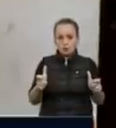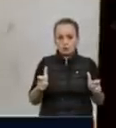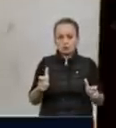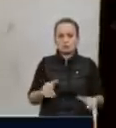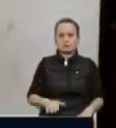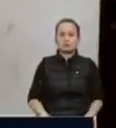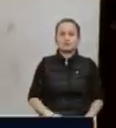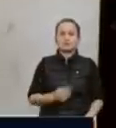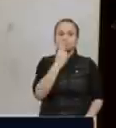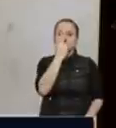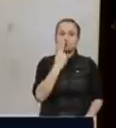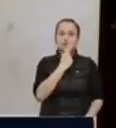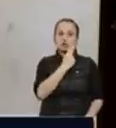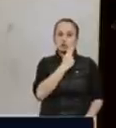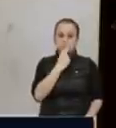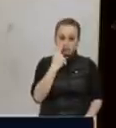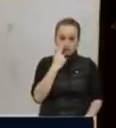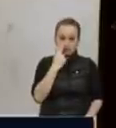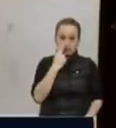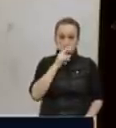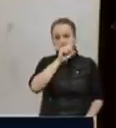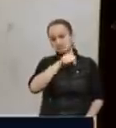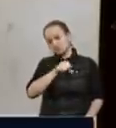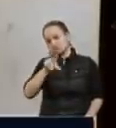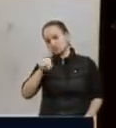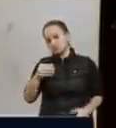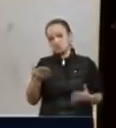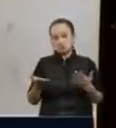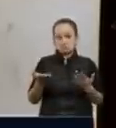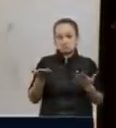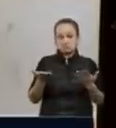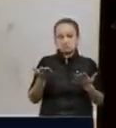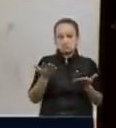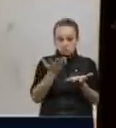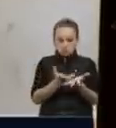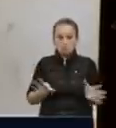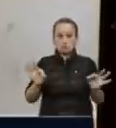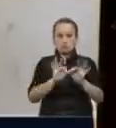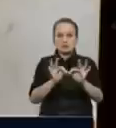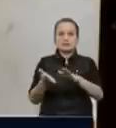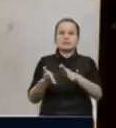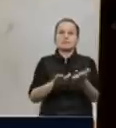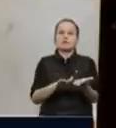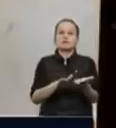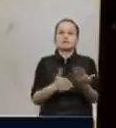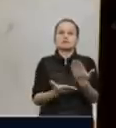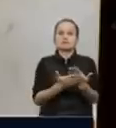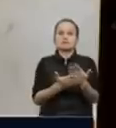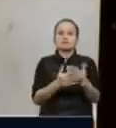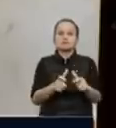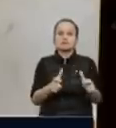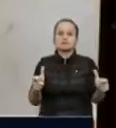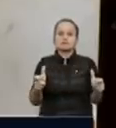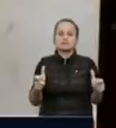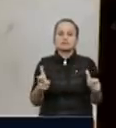Comprometida o no esta gente con las organizaciones, lo real es que ha habido muertos